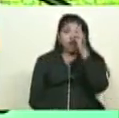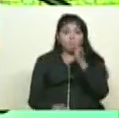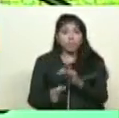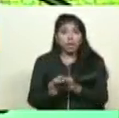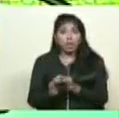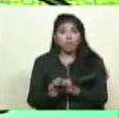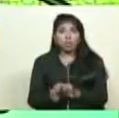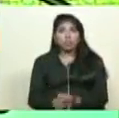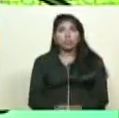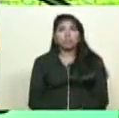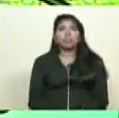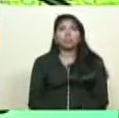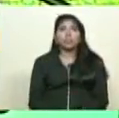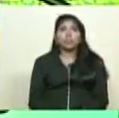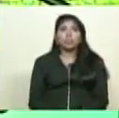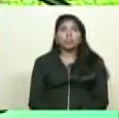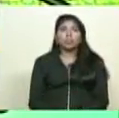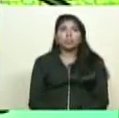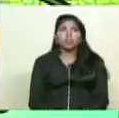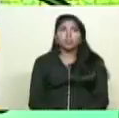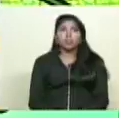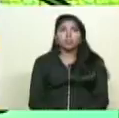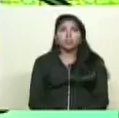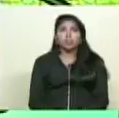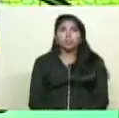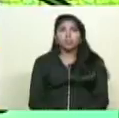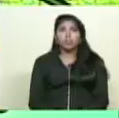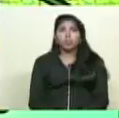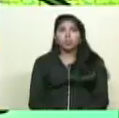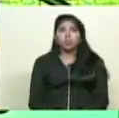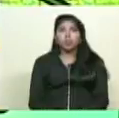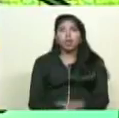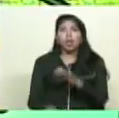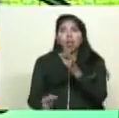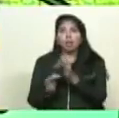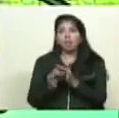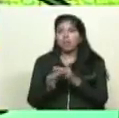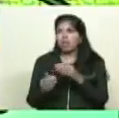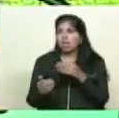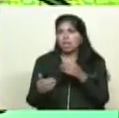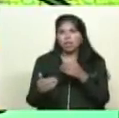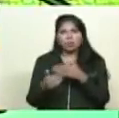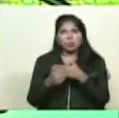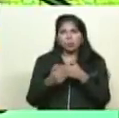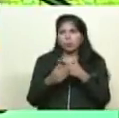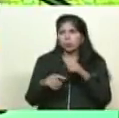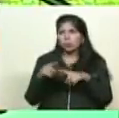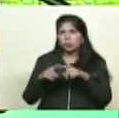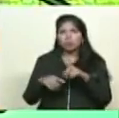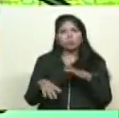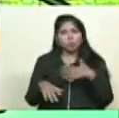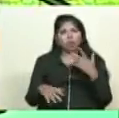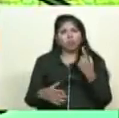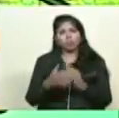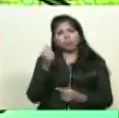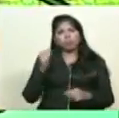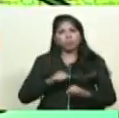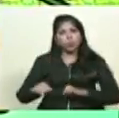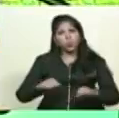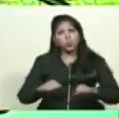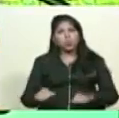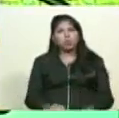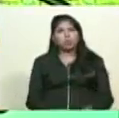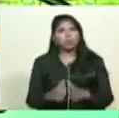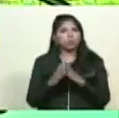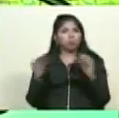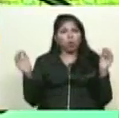que debe movernos. Dicen que la fe mueve montañas. La fe socialista del pueblo venezolano moverá todas